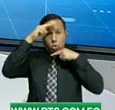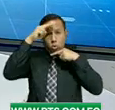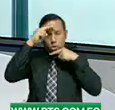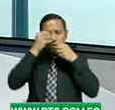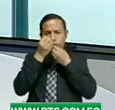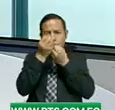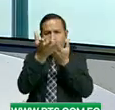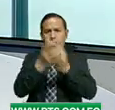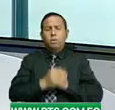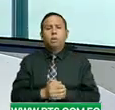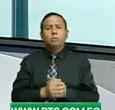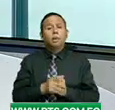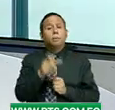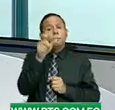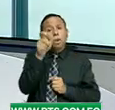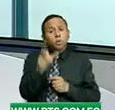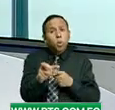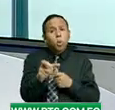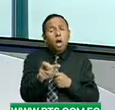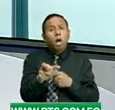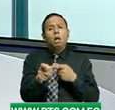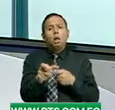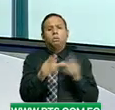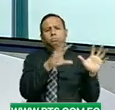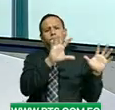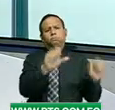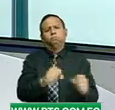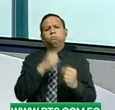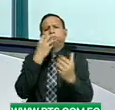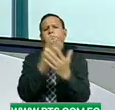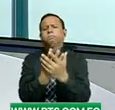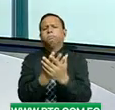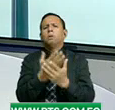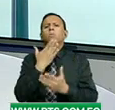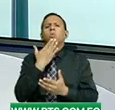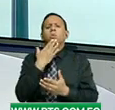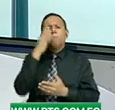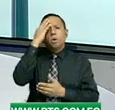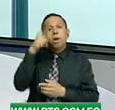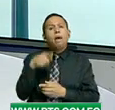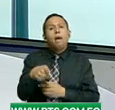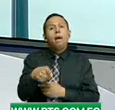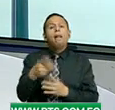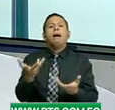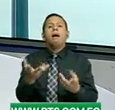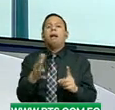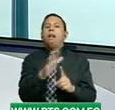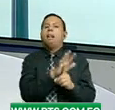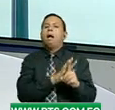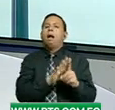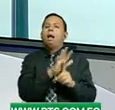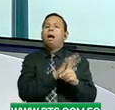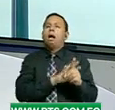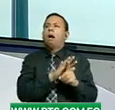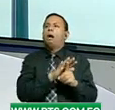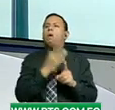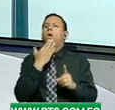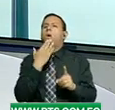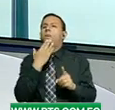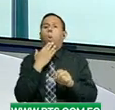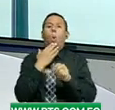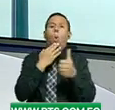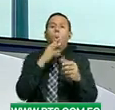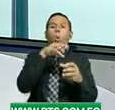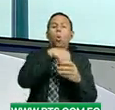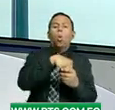Un cadete recibió prisión preventiva por presunto abuso sexual a 8 de sus compañeros al interior de la